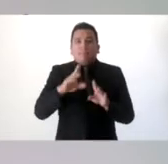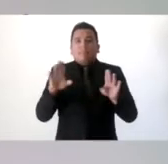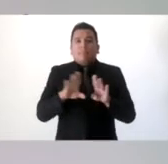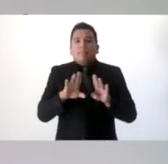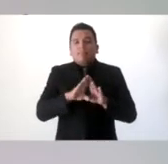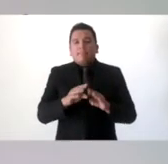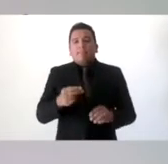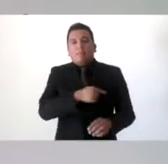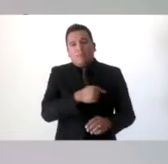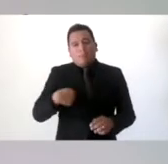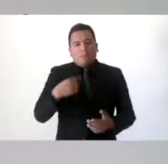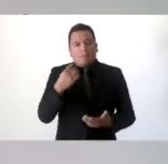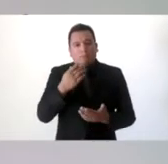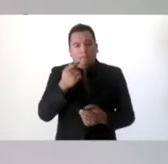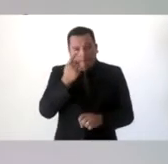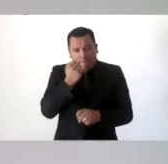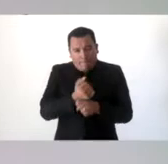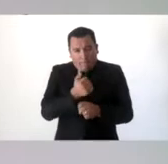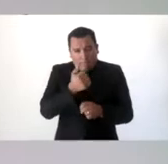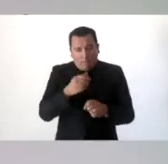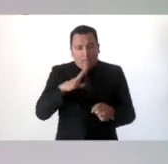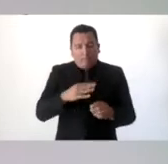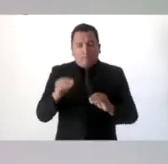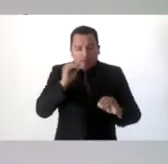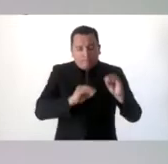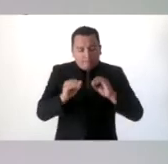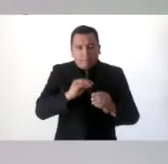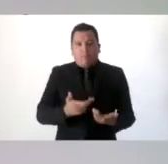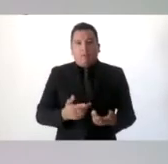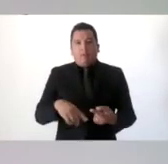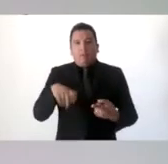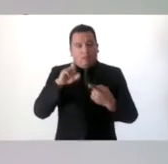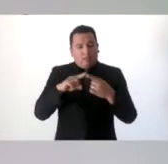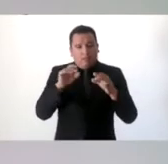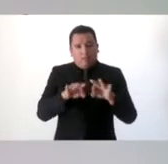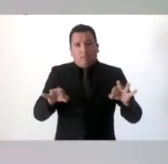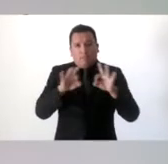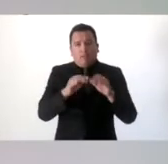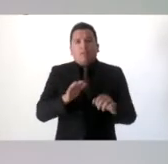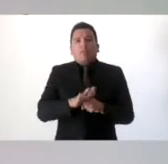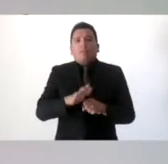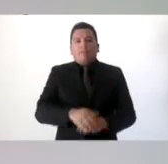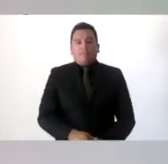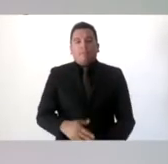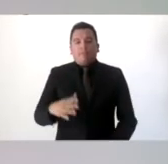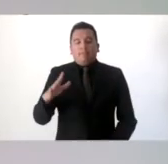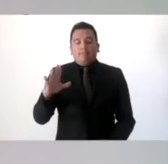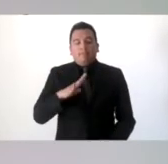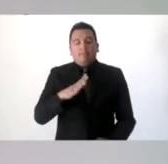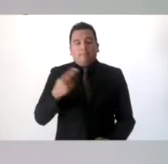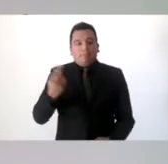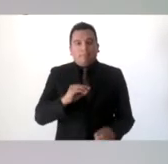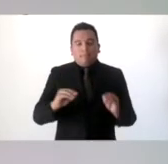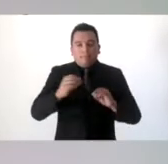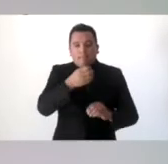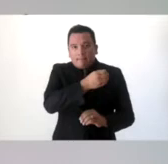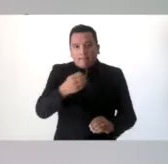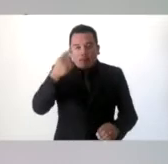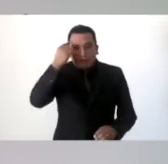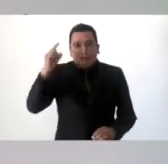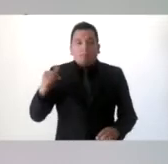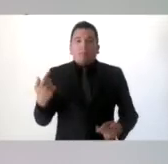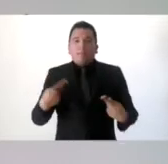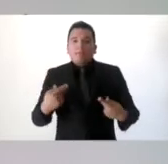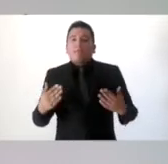por internet o un sistema de voto electrónico. La principal, pues, es obviamente que le dé certeza